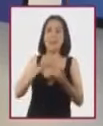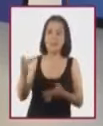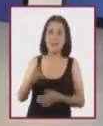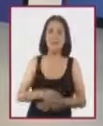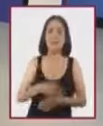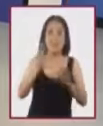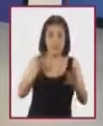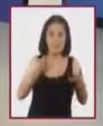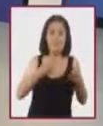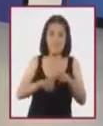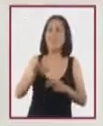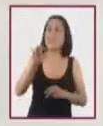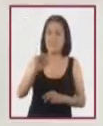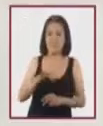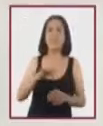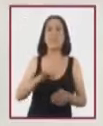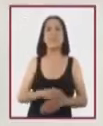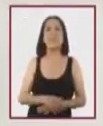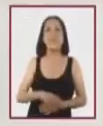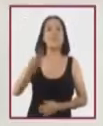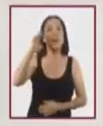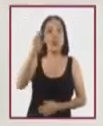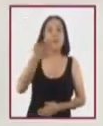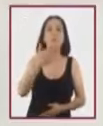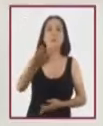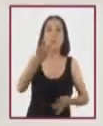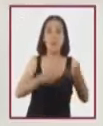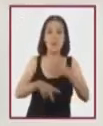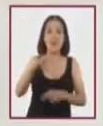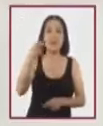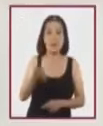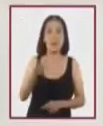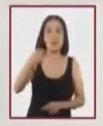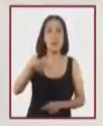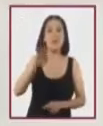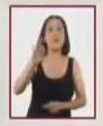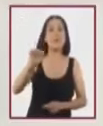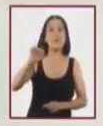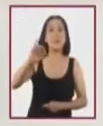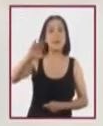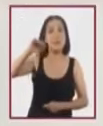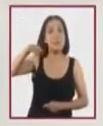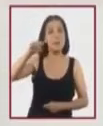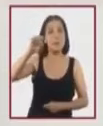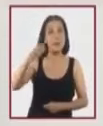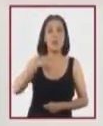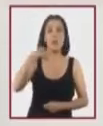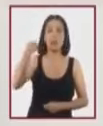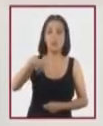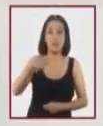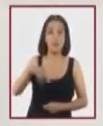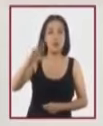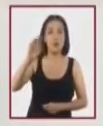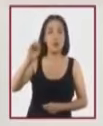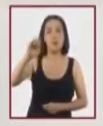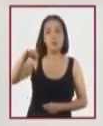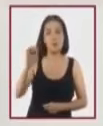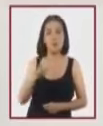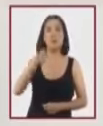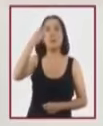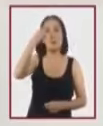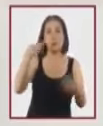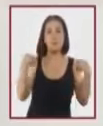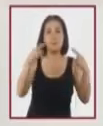que comencemos? Claro que sí, Quique. Hola, bienvenidos a esta sesión llamada Físicamente. Soy el profesor Cosme Antonio Fragoso Farías y